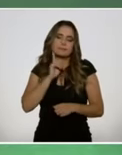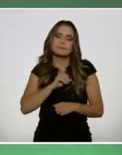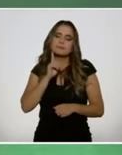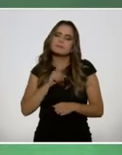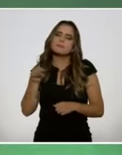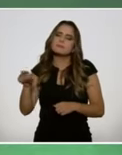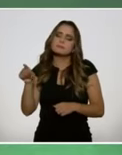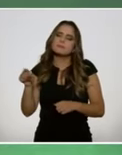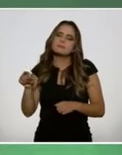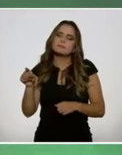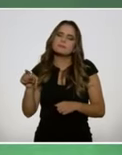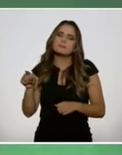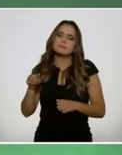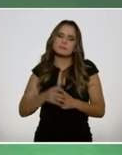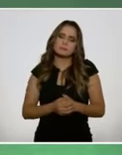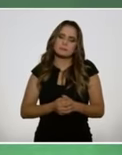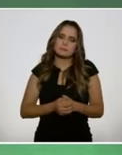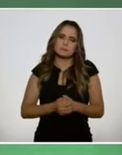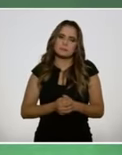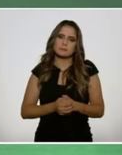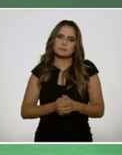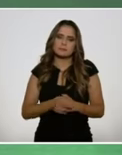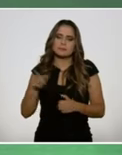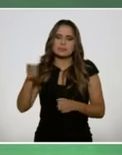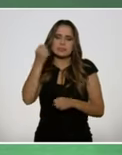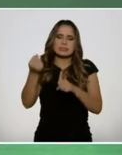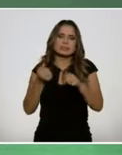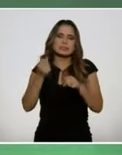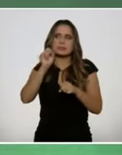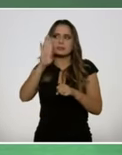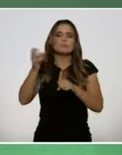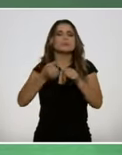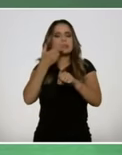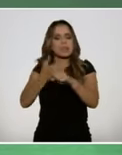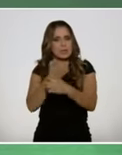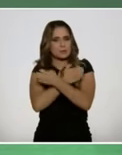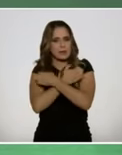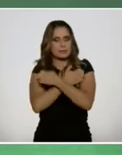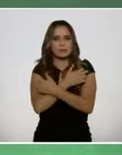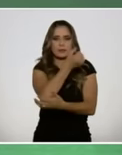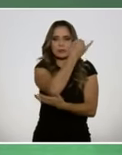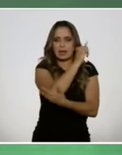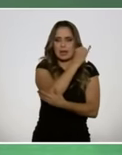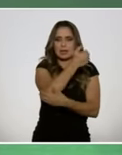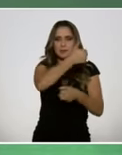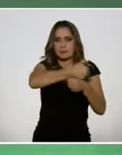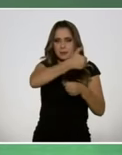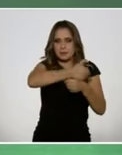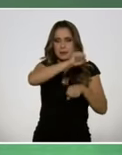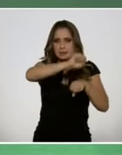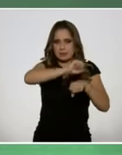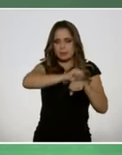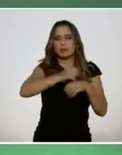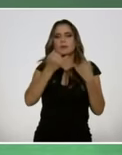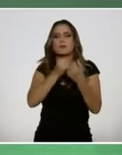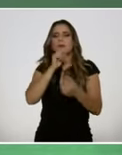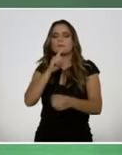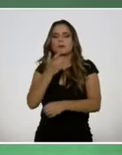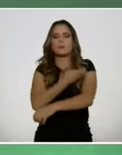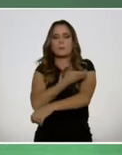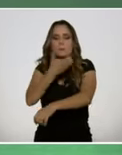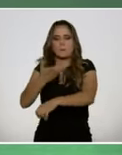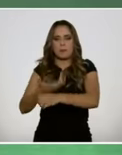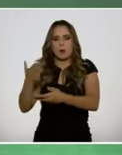que es precisamente la subsecretaria de Educación Básica, Marta Belda Hernández, como nuestro